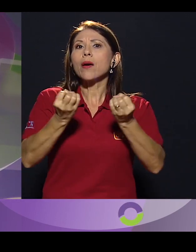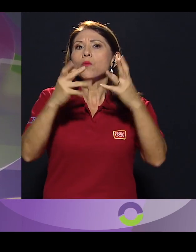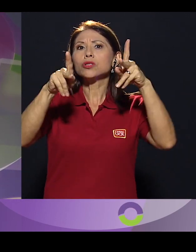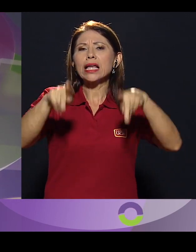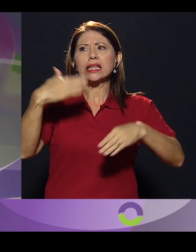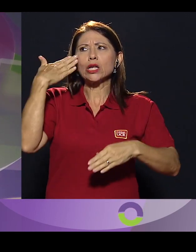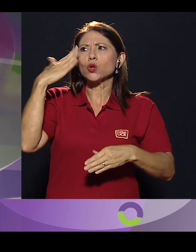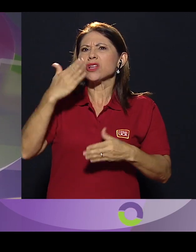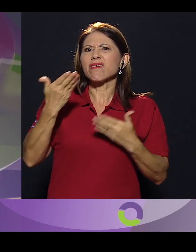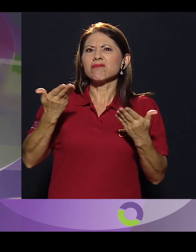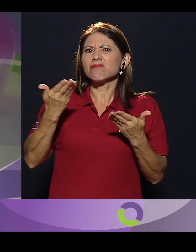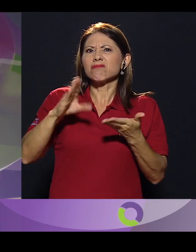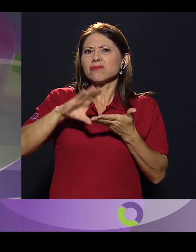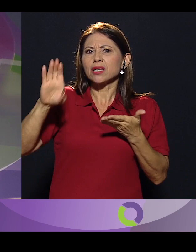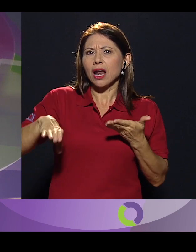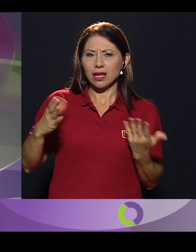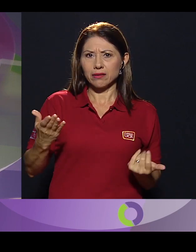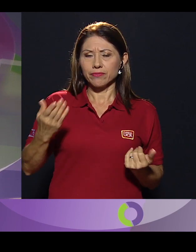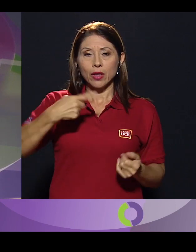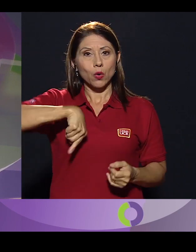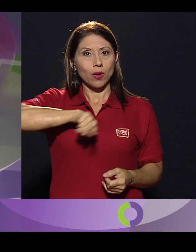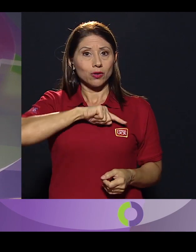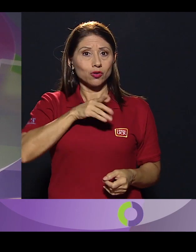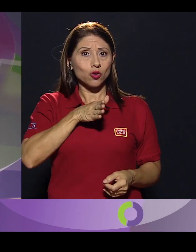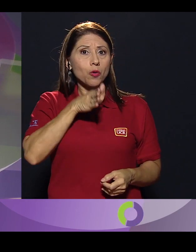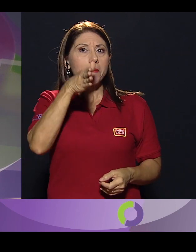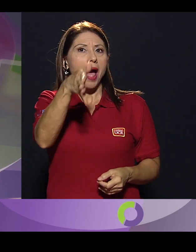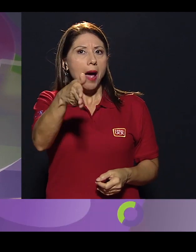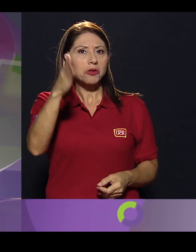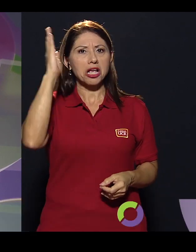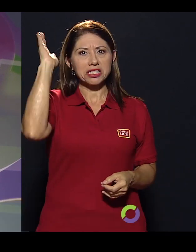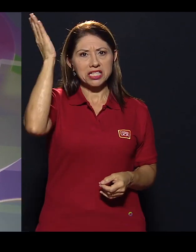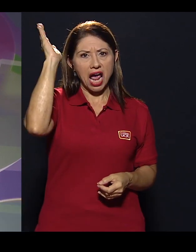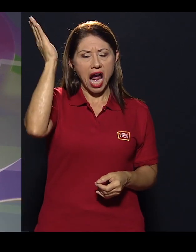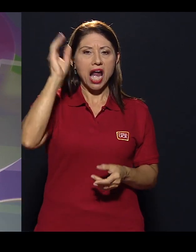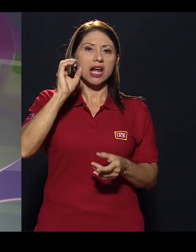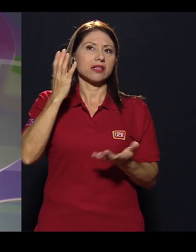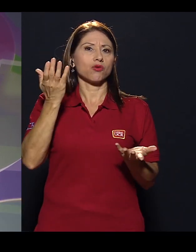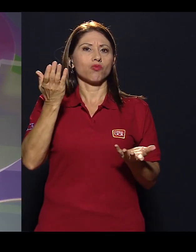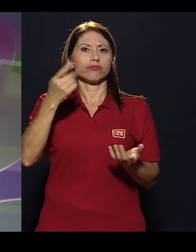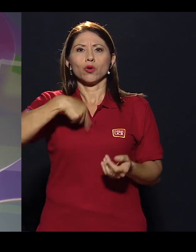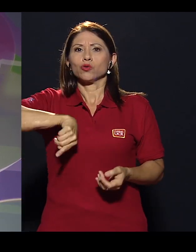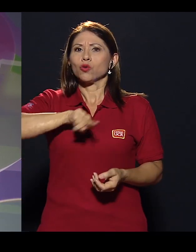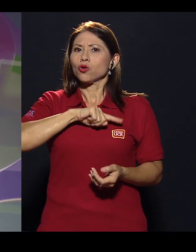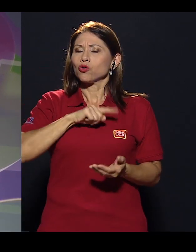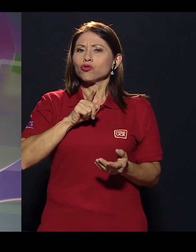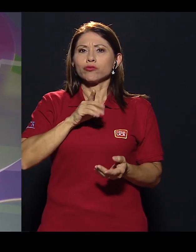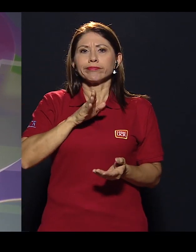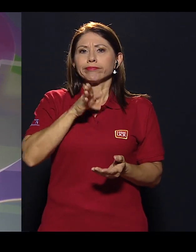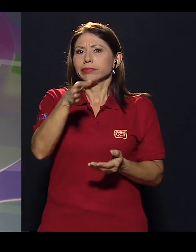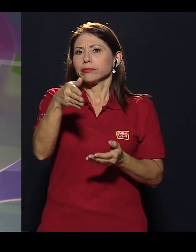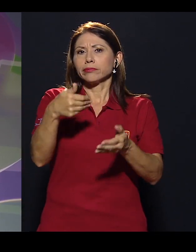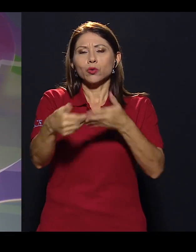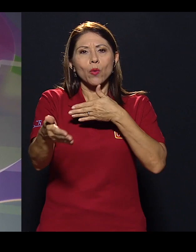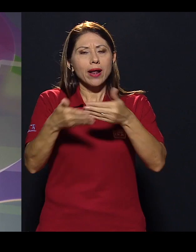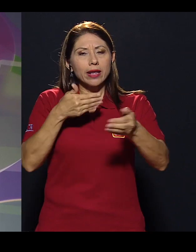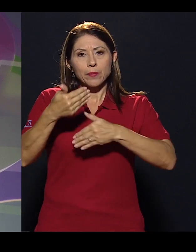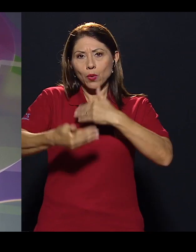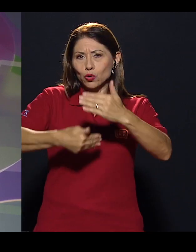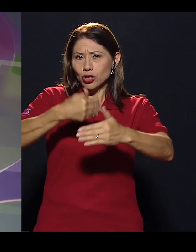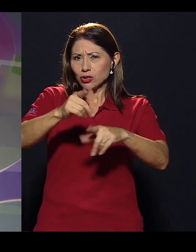no sabe qué es el CENAREC. Cuando nosotros vamos a charlas o estamos en cualquiera de los procesos en los que